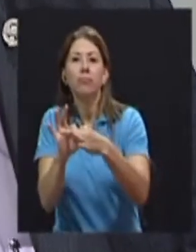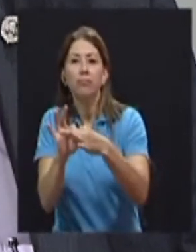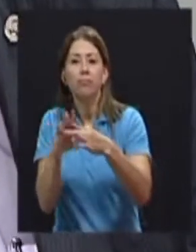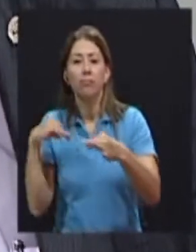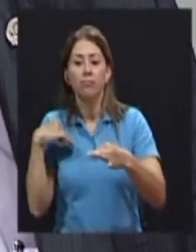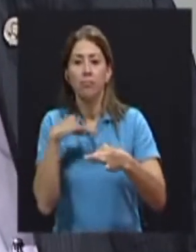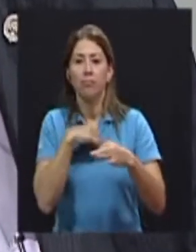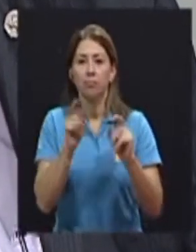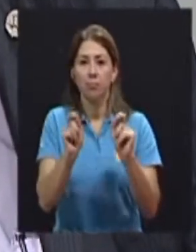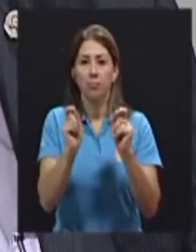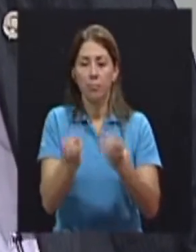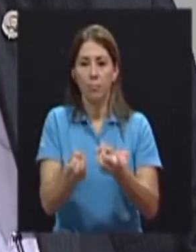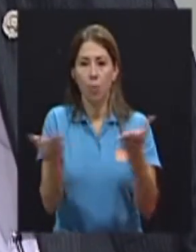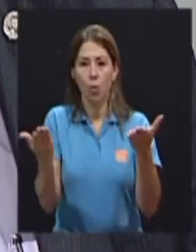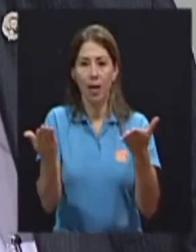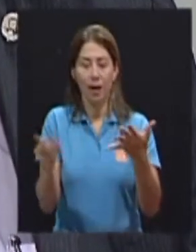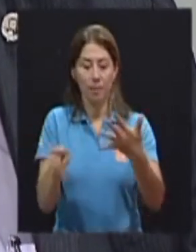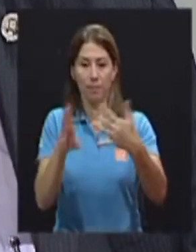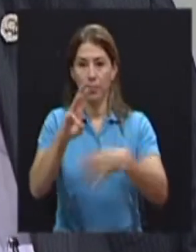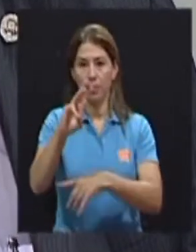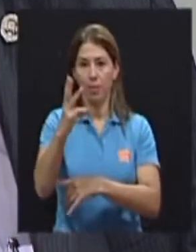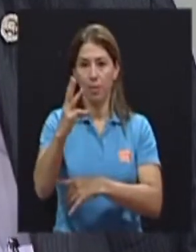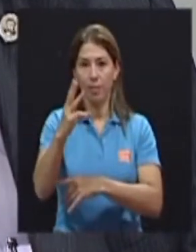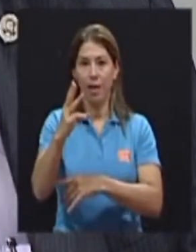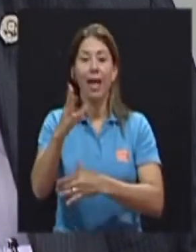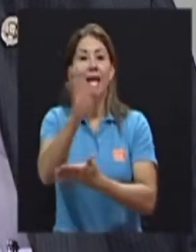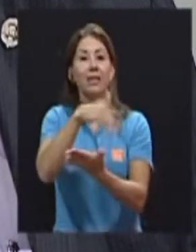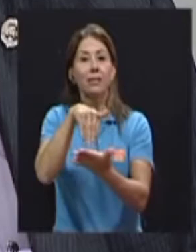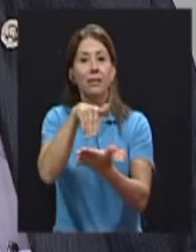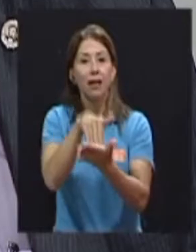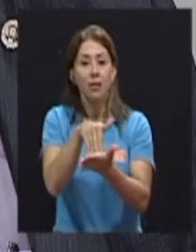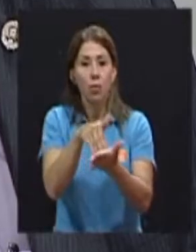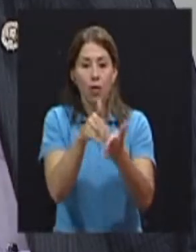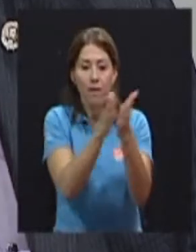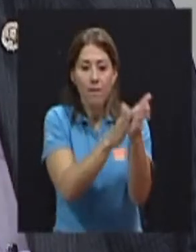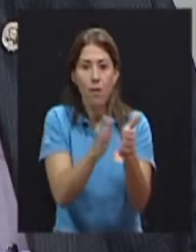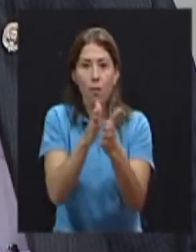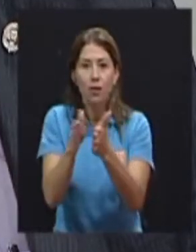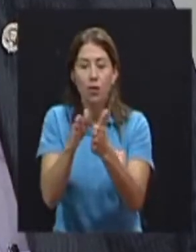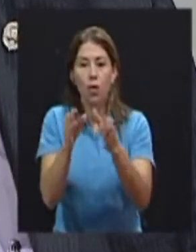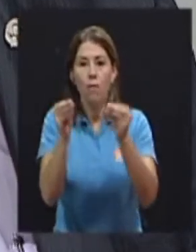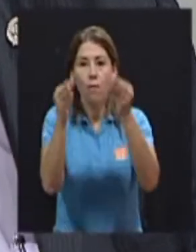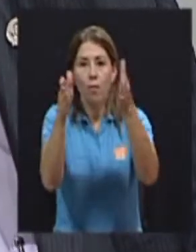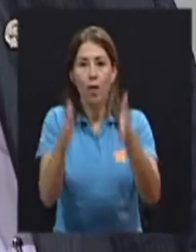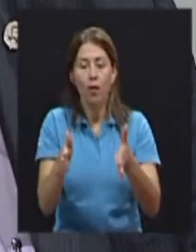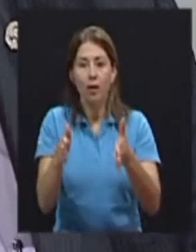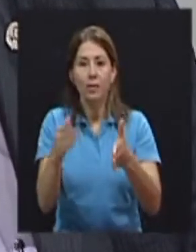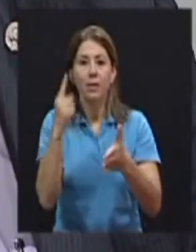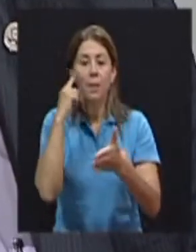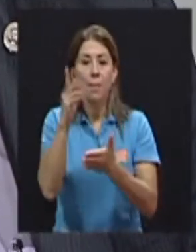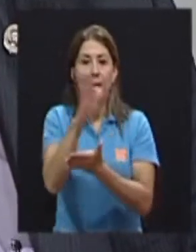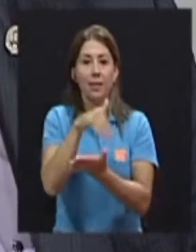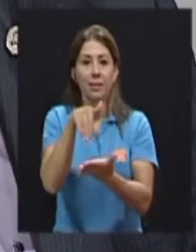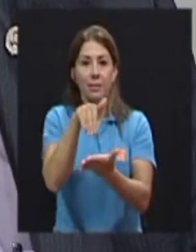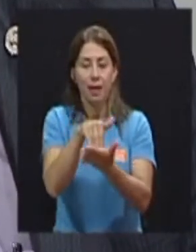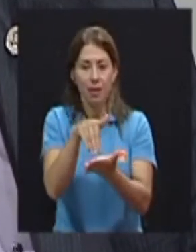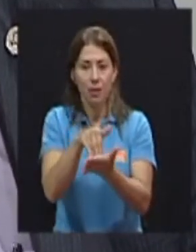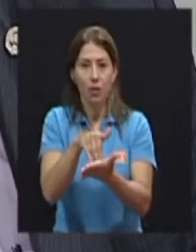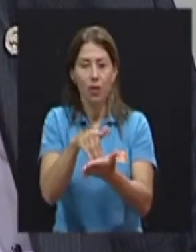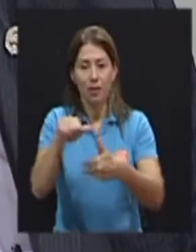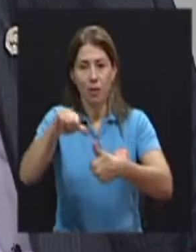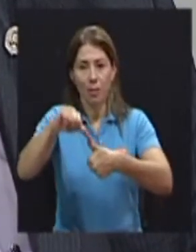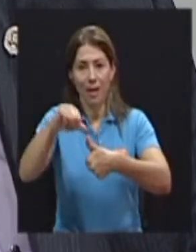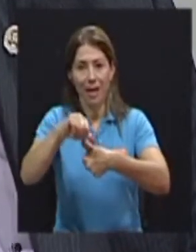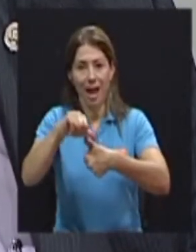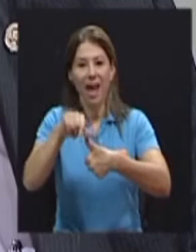de Educación Pública, y el Centro de Formación de Formadores para el Desarrollo Industrial de Centroamérica, el CEFOF, que dependía